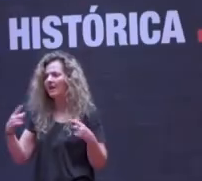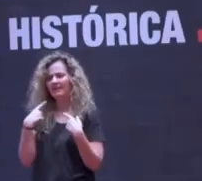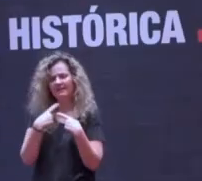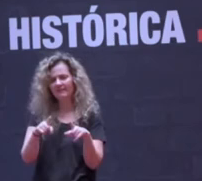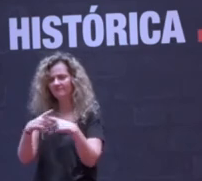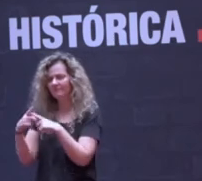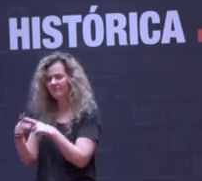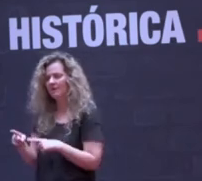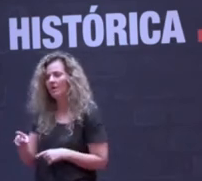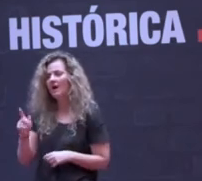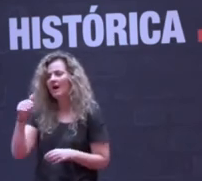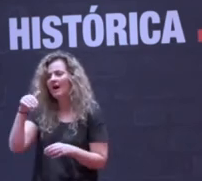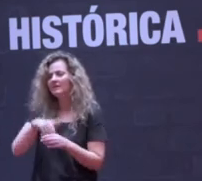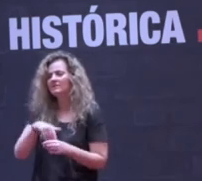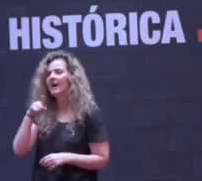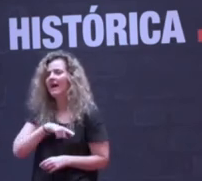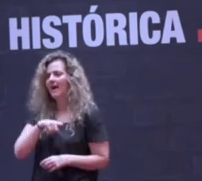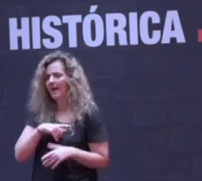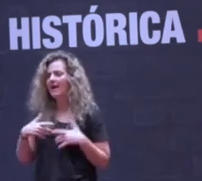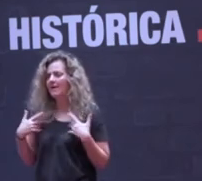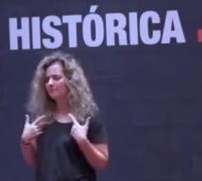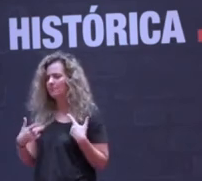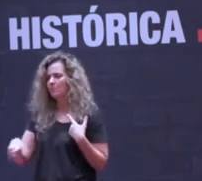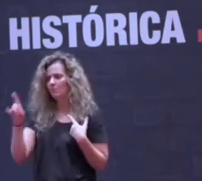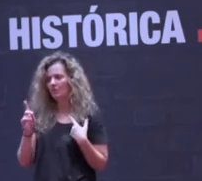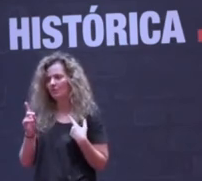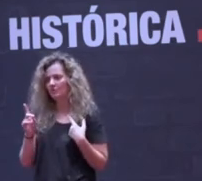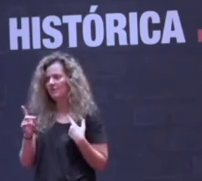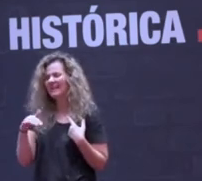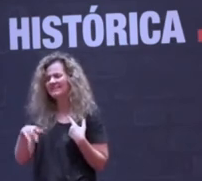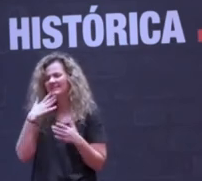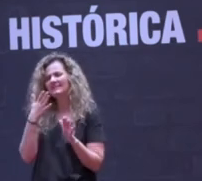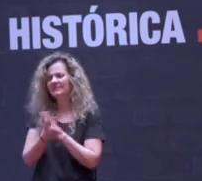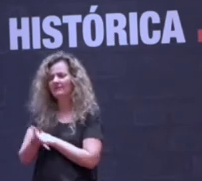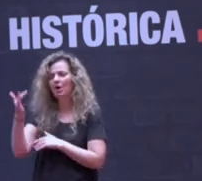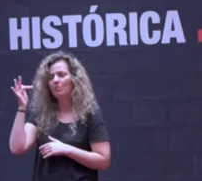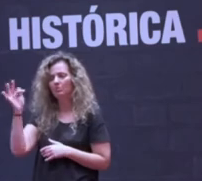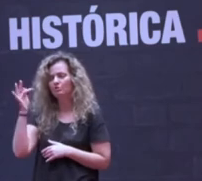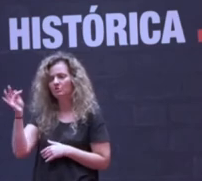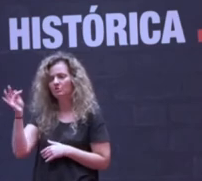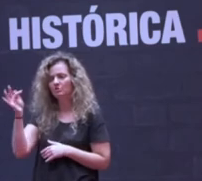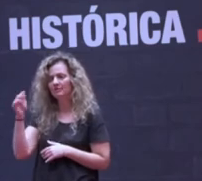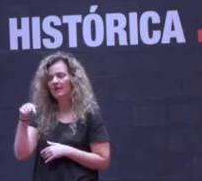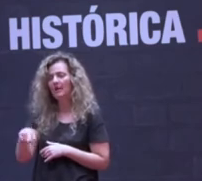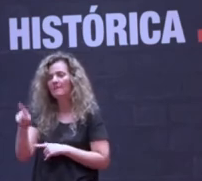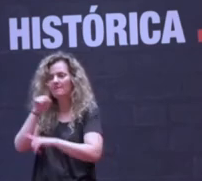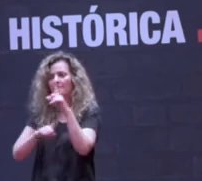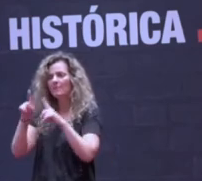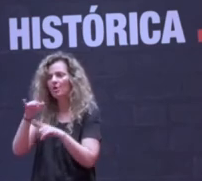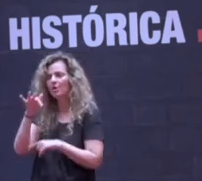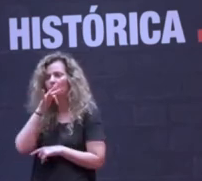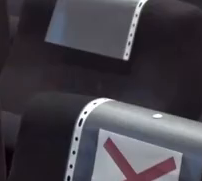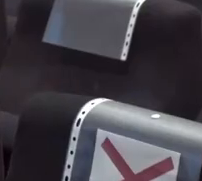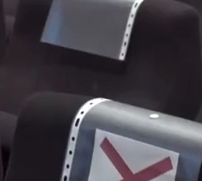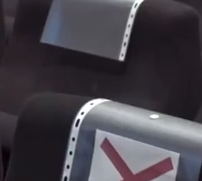A sentencia está ten un contido emocional. E eu creo que eso é positivo. Repito, cando digo preocupante, é porque todavía queda